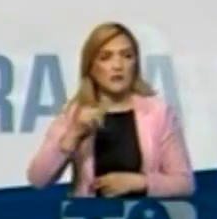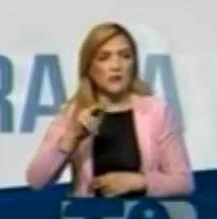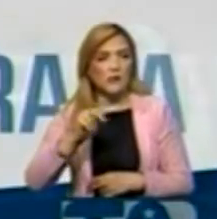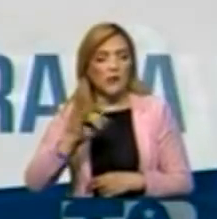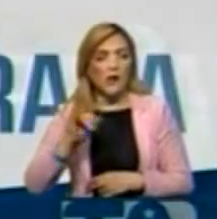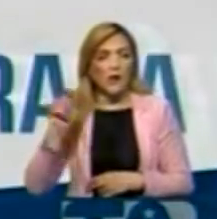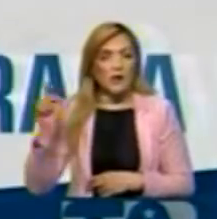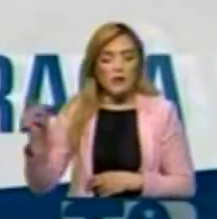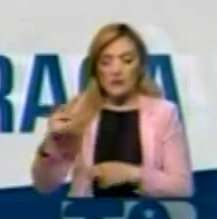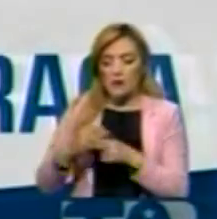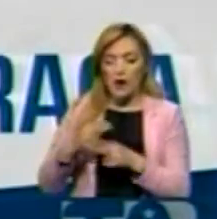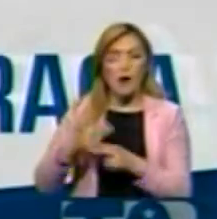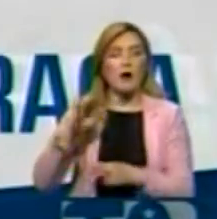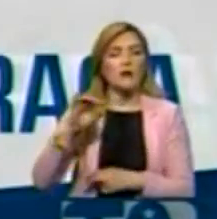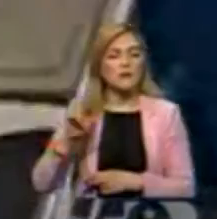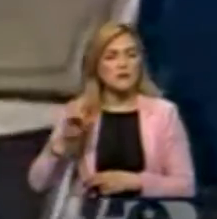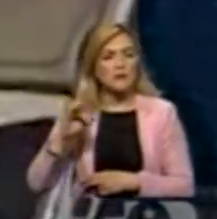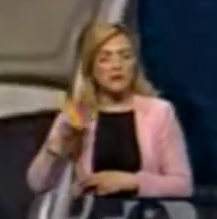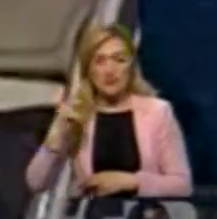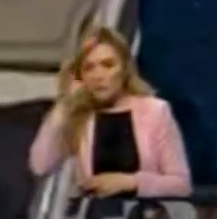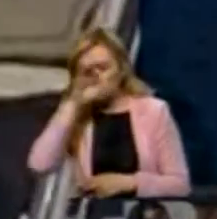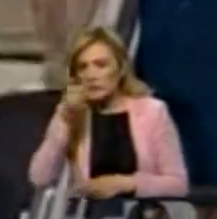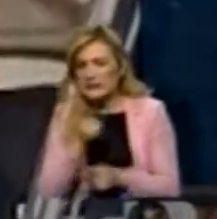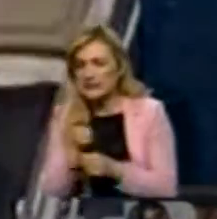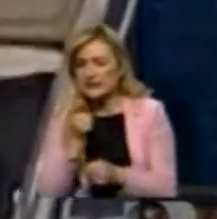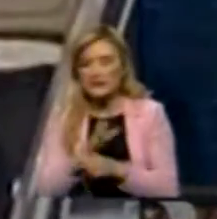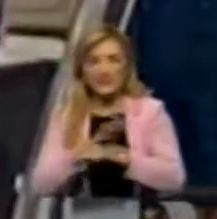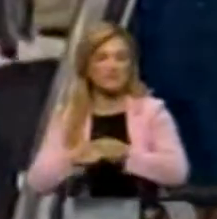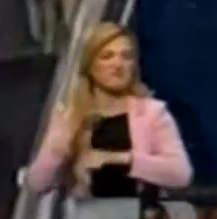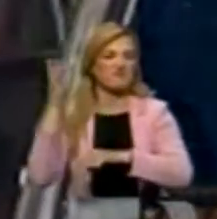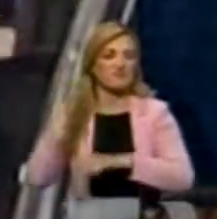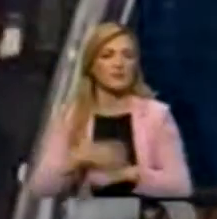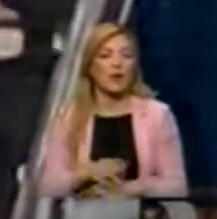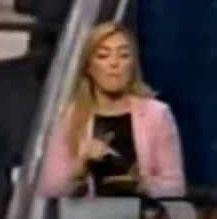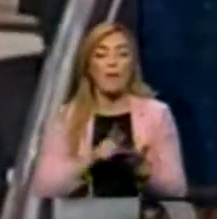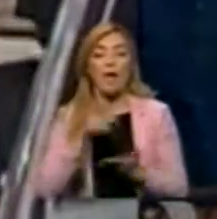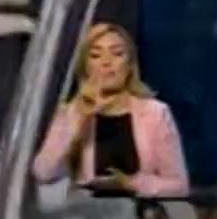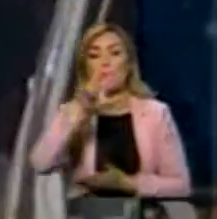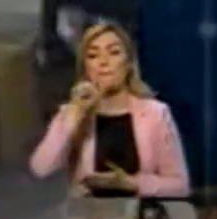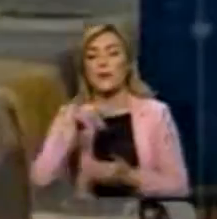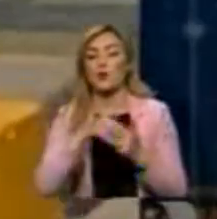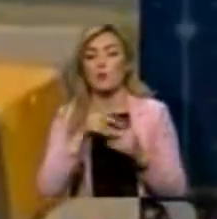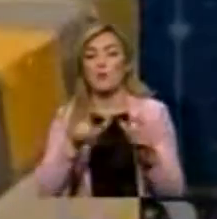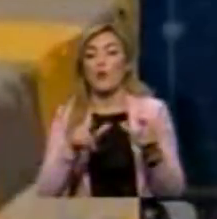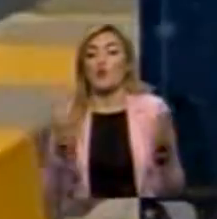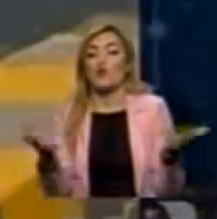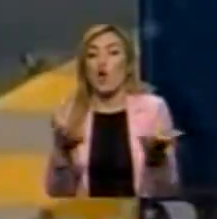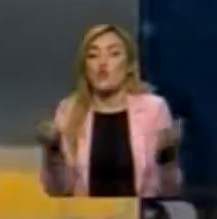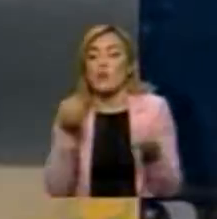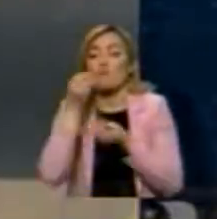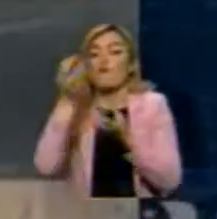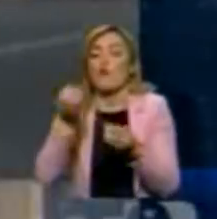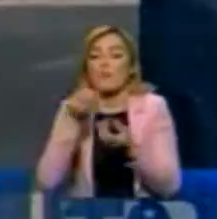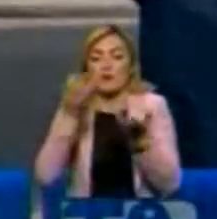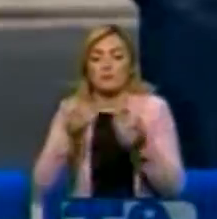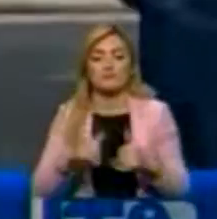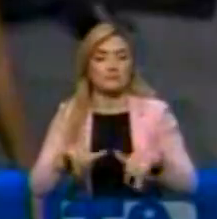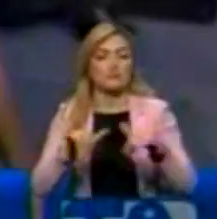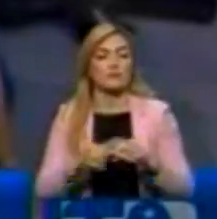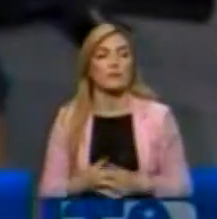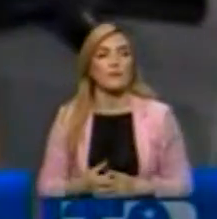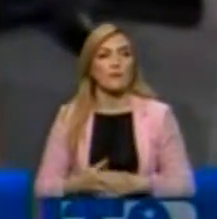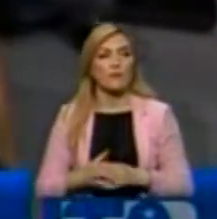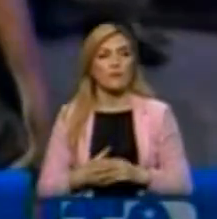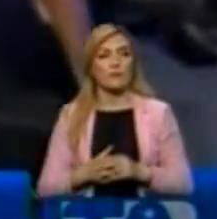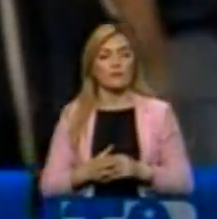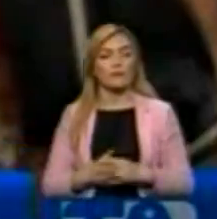Párraga no ha sido capturado, por lo que la recompensa de $3,000 para quien dé información de su paradero se mantiene. Lo